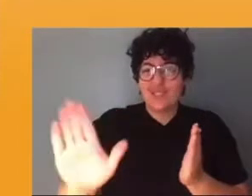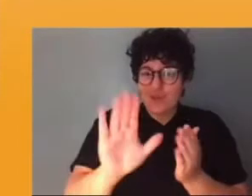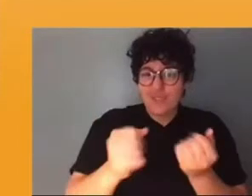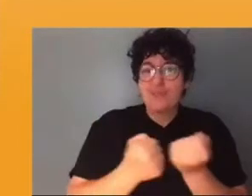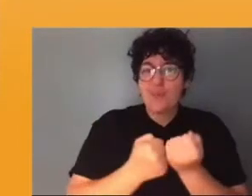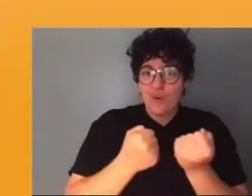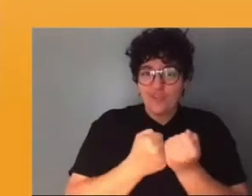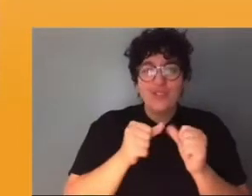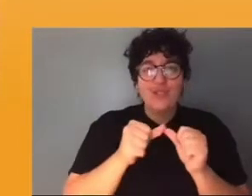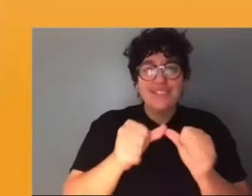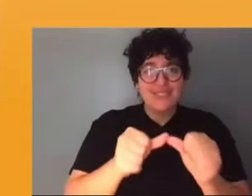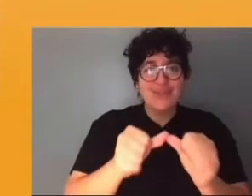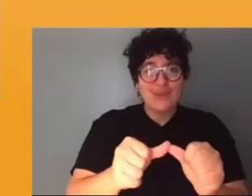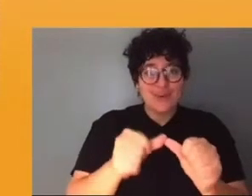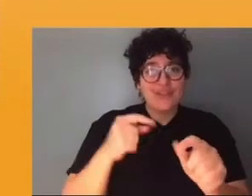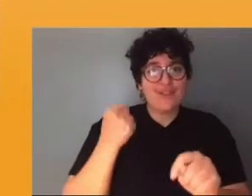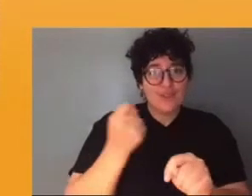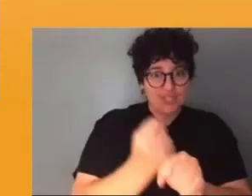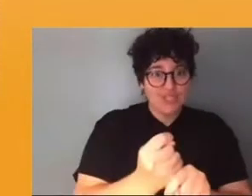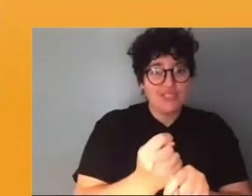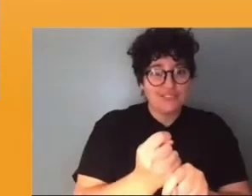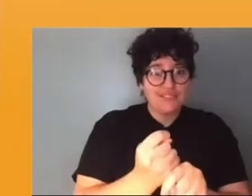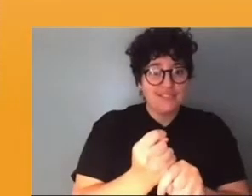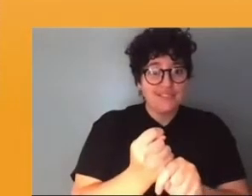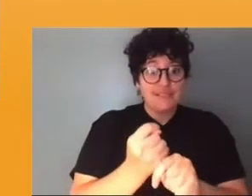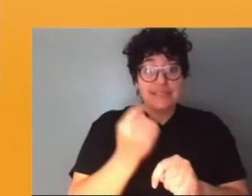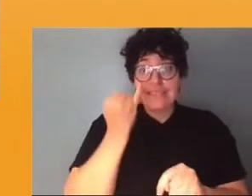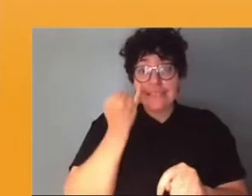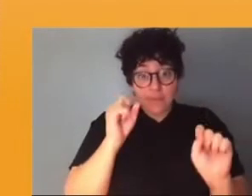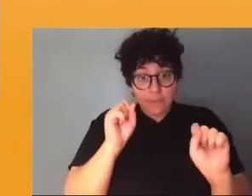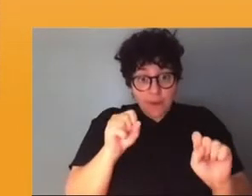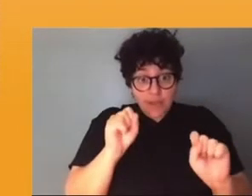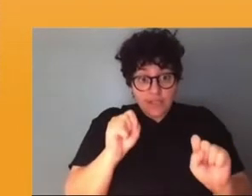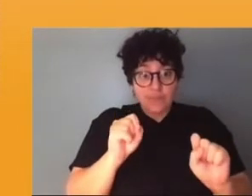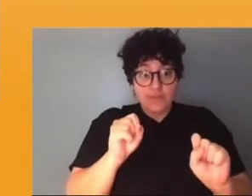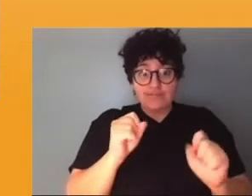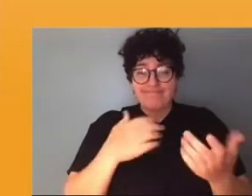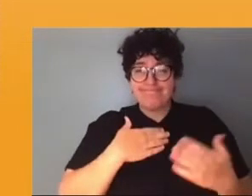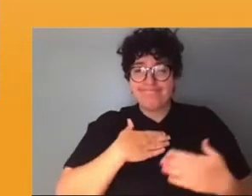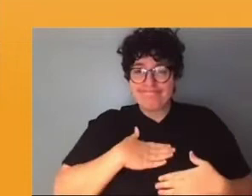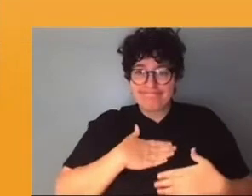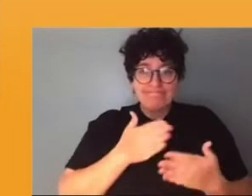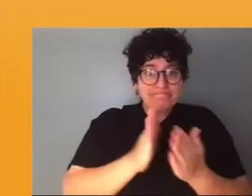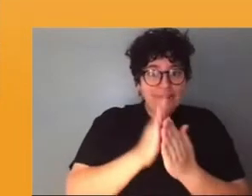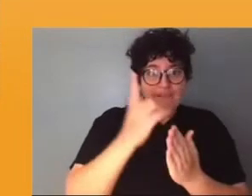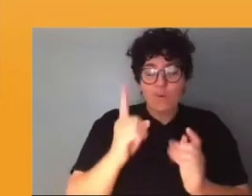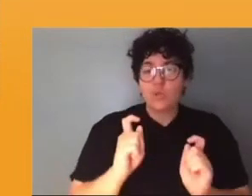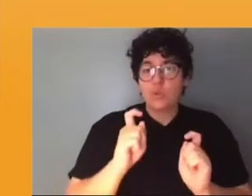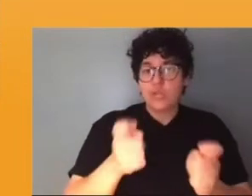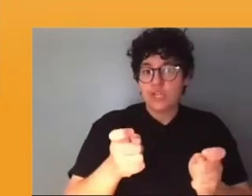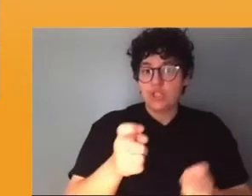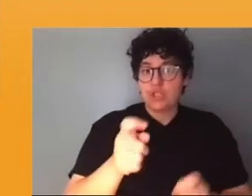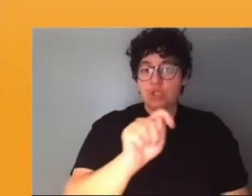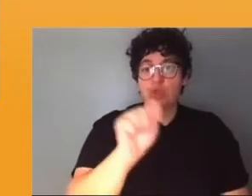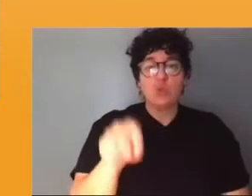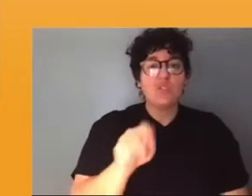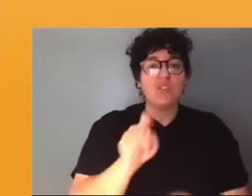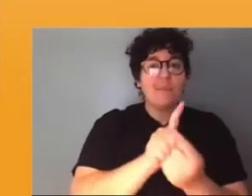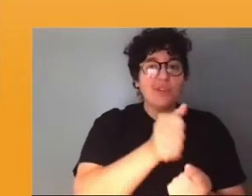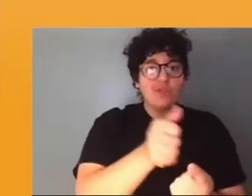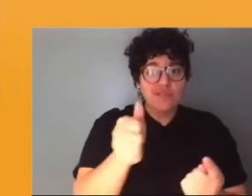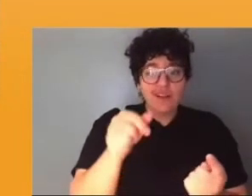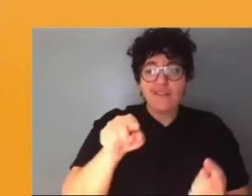tradición de Tucson. Si lo pueden hacer, por favor, consideren hacer una donación en tucsonmeetyourself en inglés.org